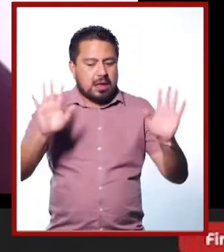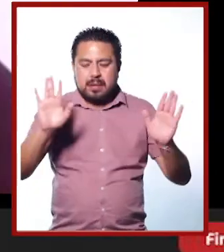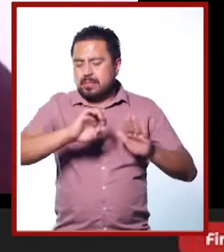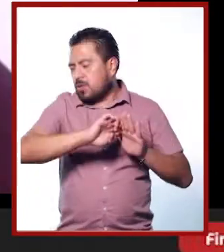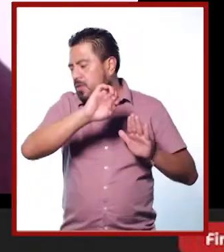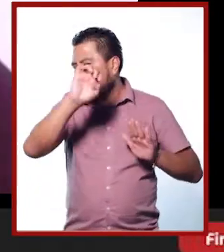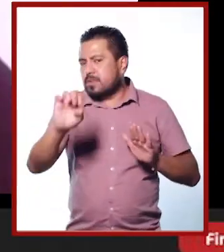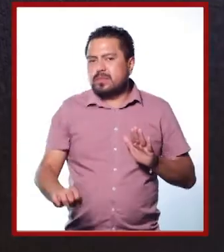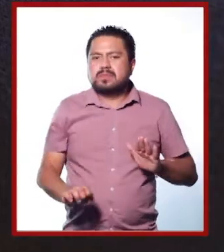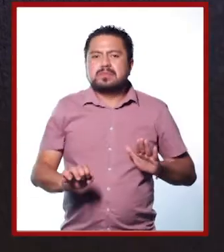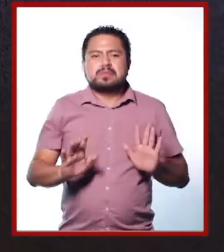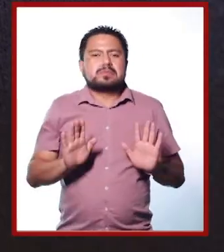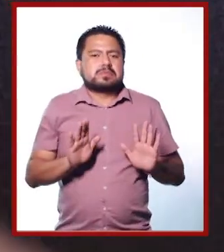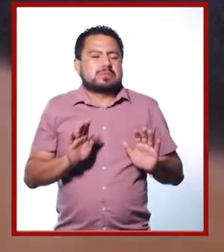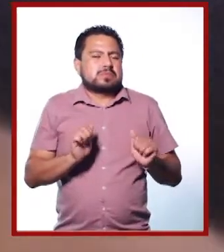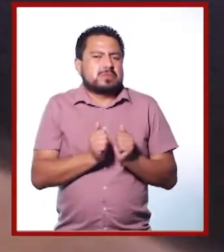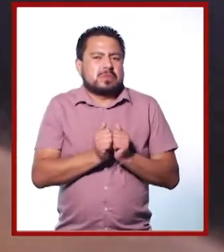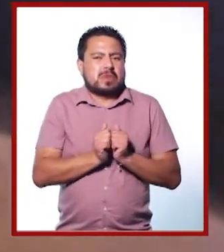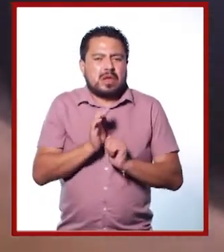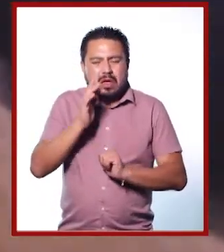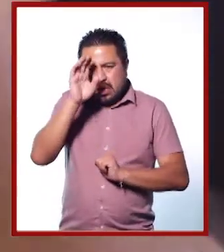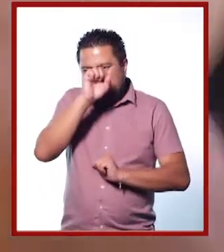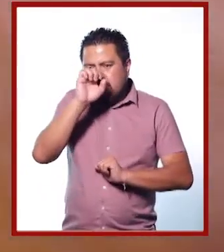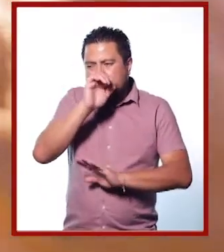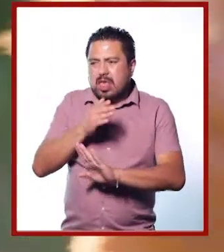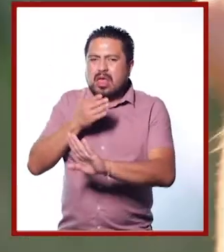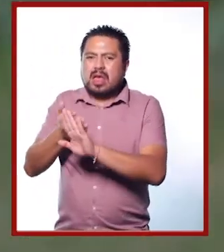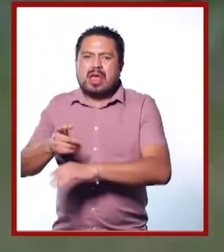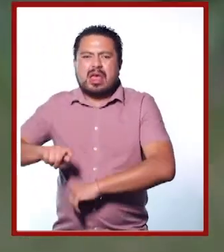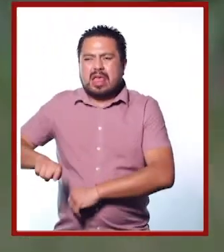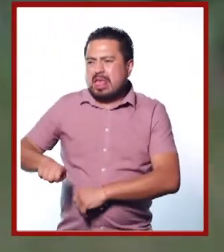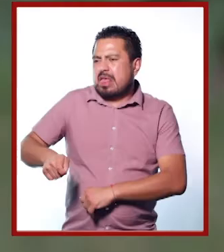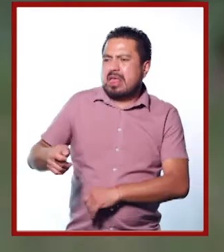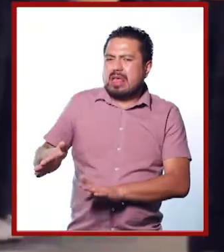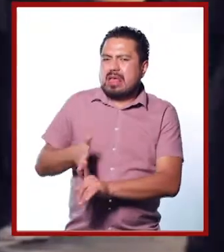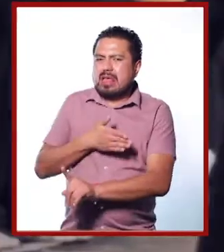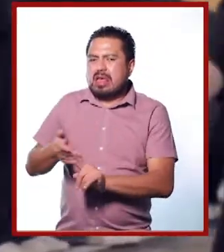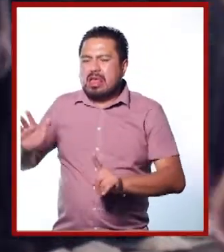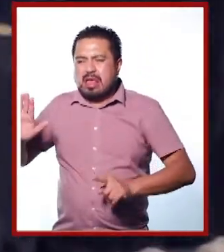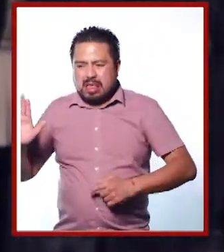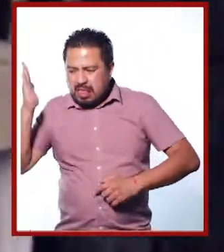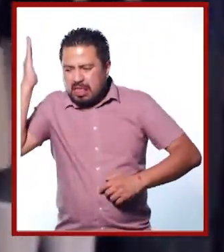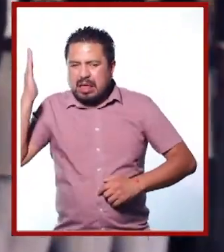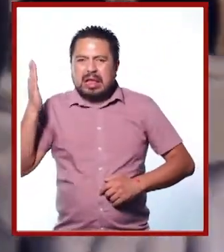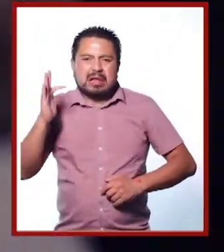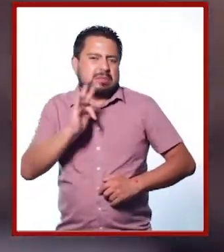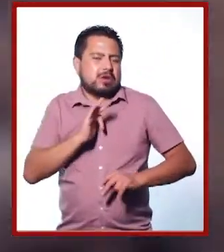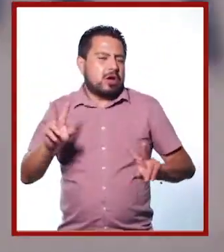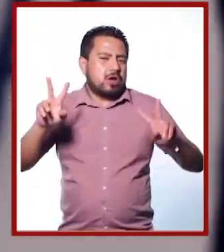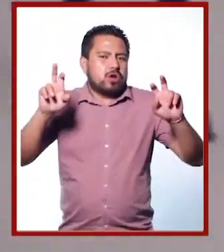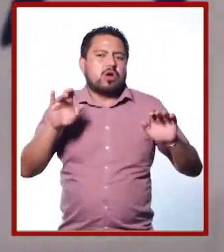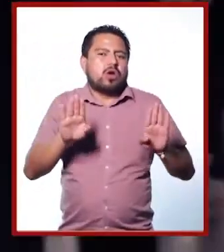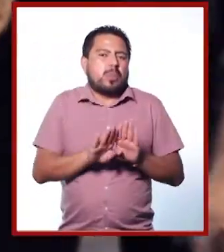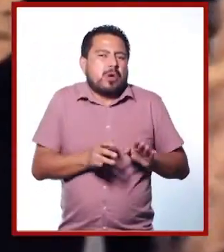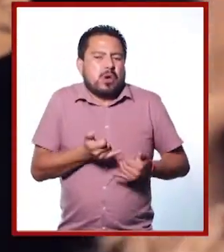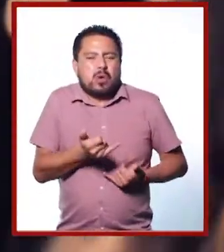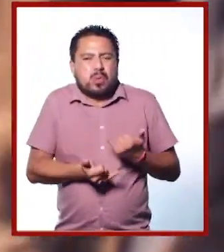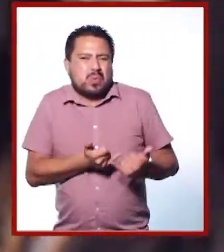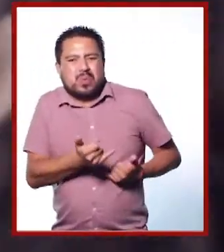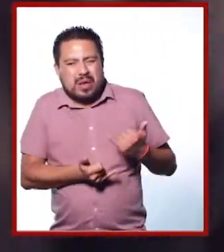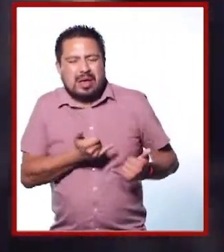Por ejemplo, las bromas hirientes, estos pellizcos o cachetadas o zapes, y yo lo pondré entre comillas